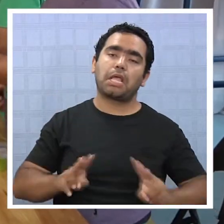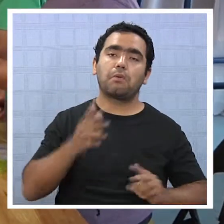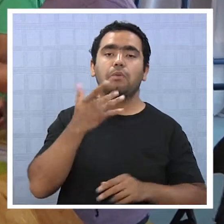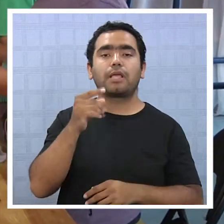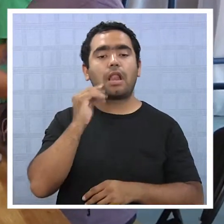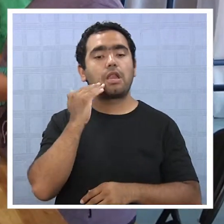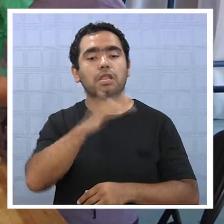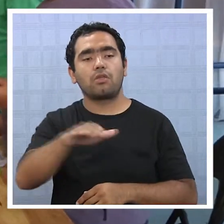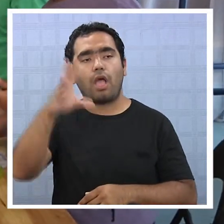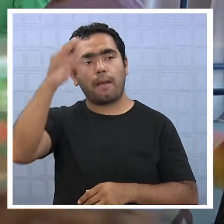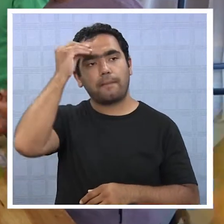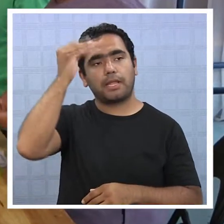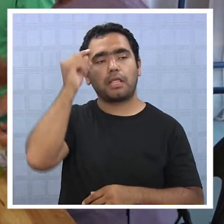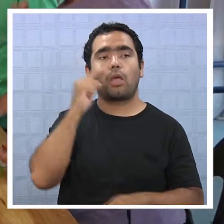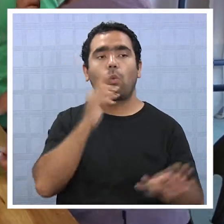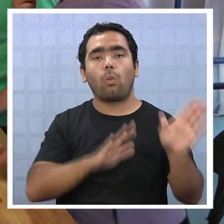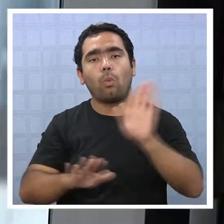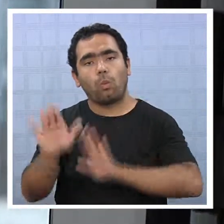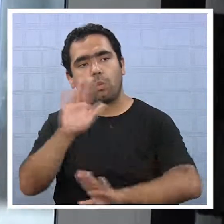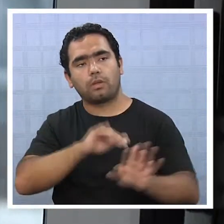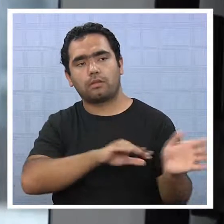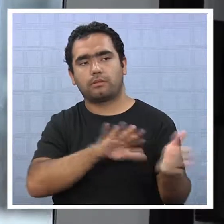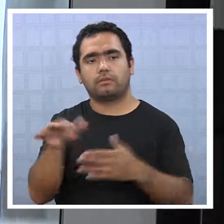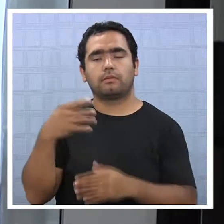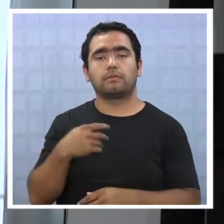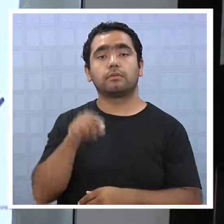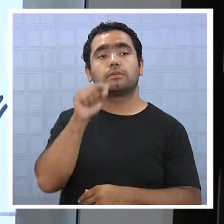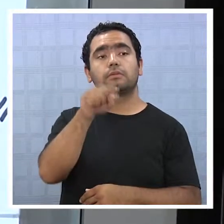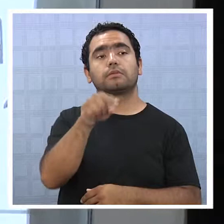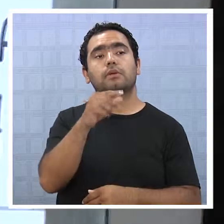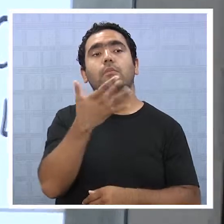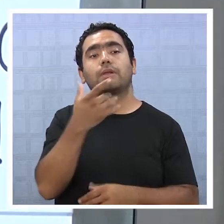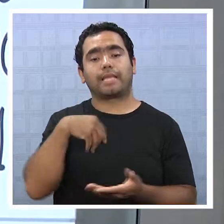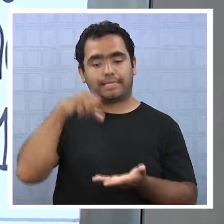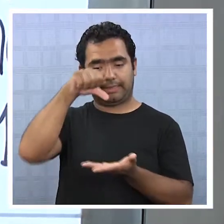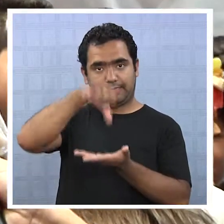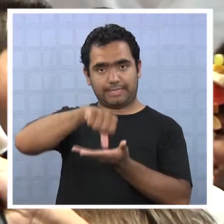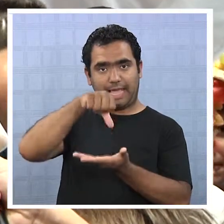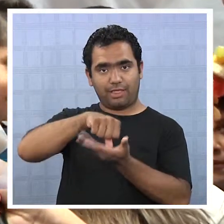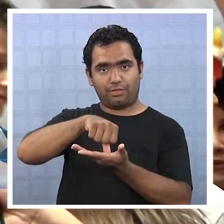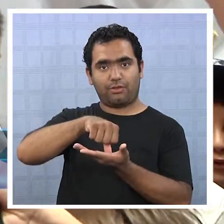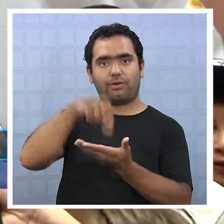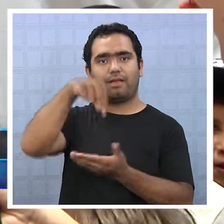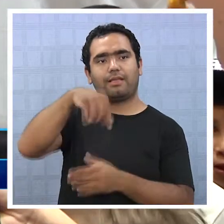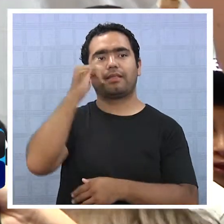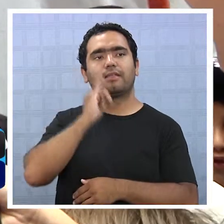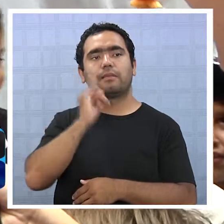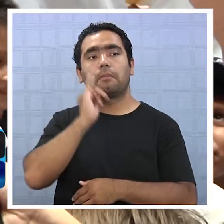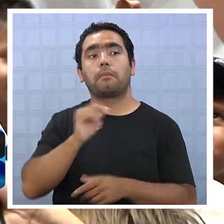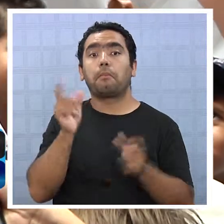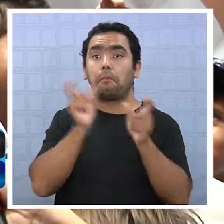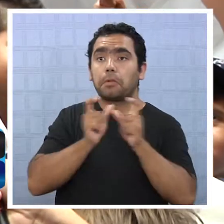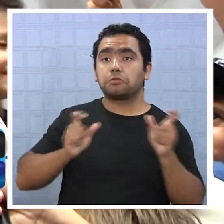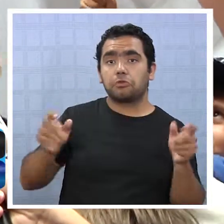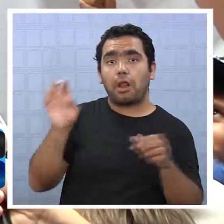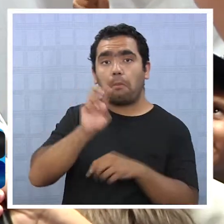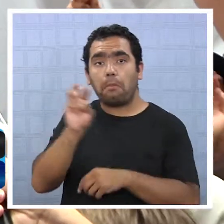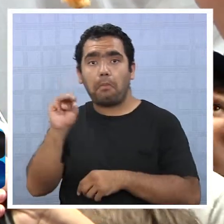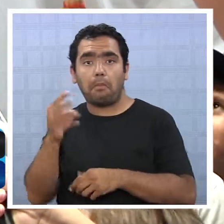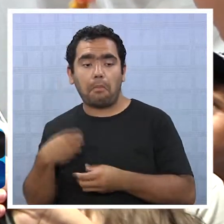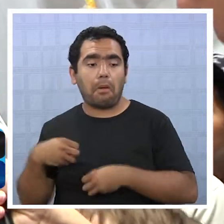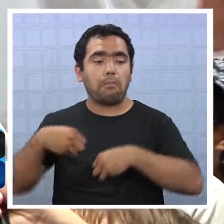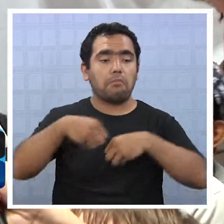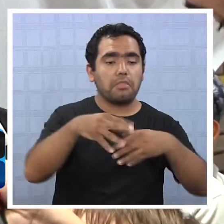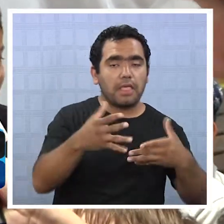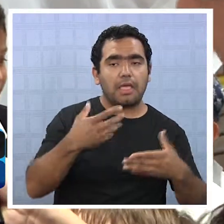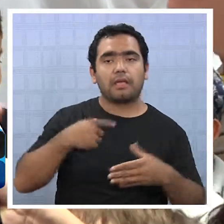aprenden y están bien cuidados. Exacto, esta es la salvación, ya que primero que todo estamos en el centro de Iquique, entonces, como los papás trabajan